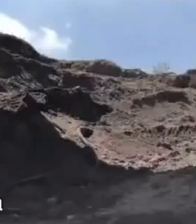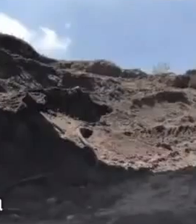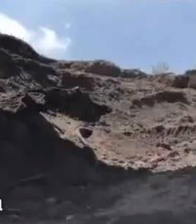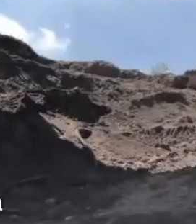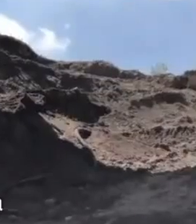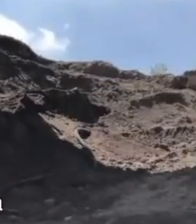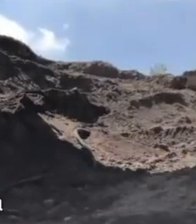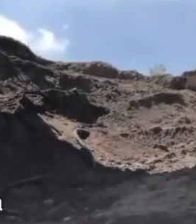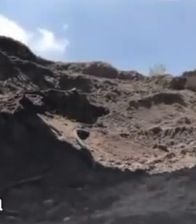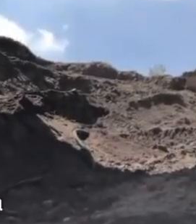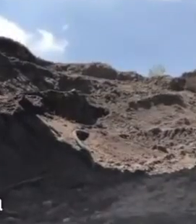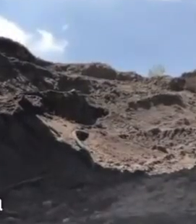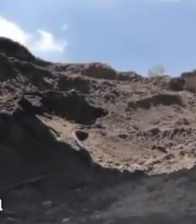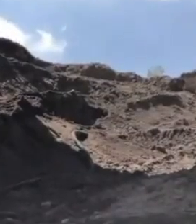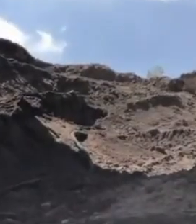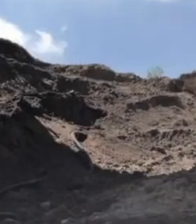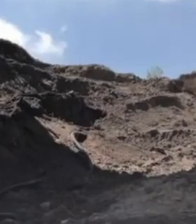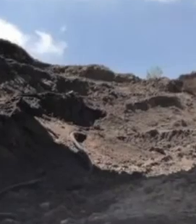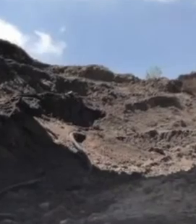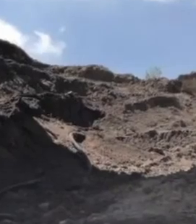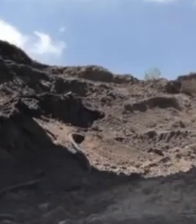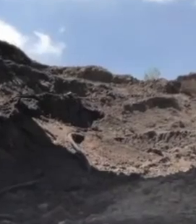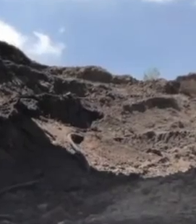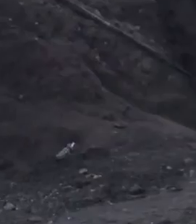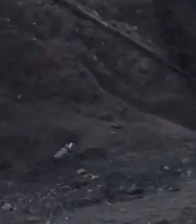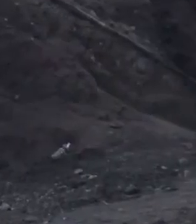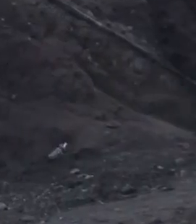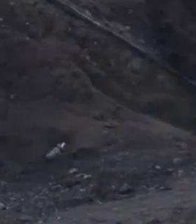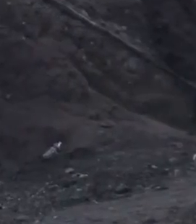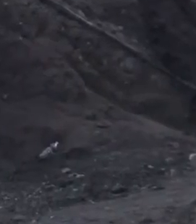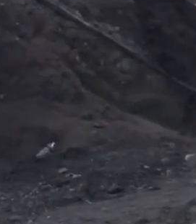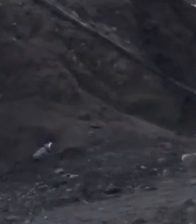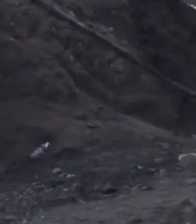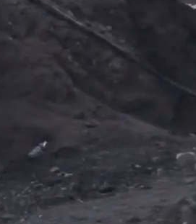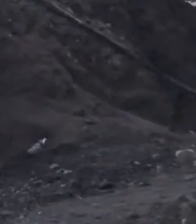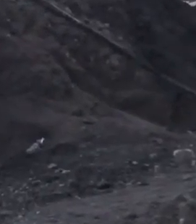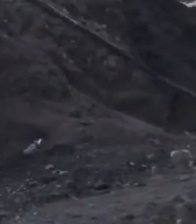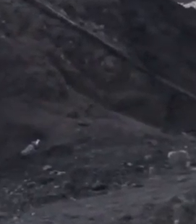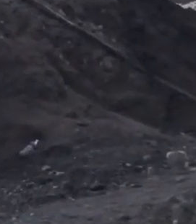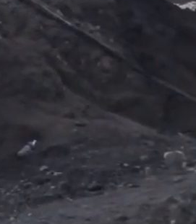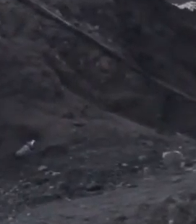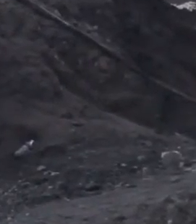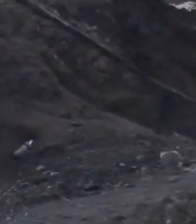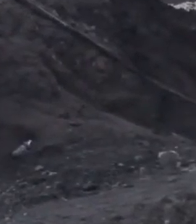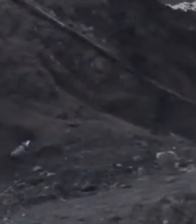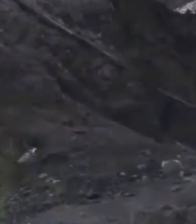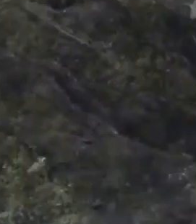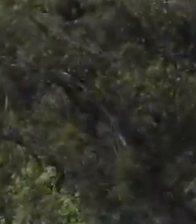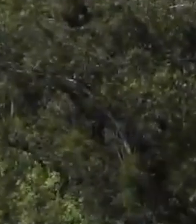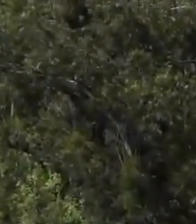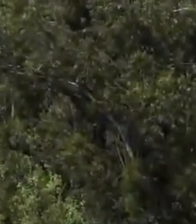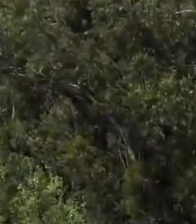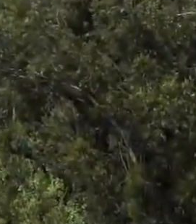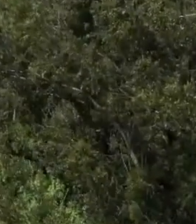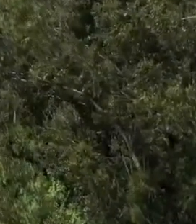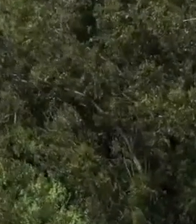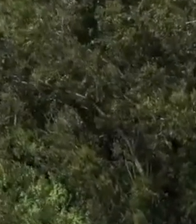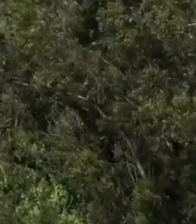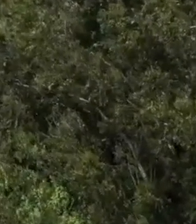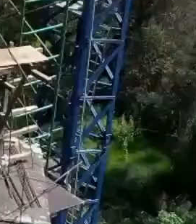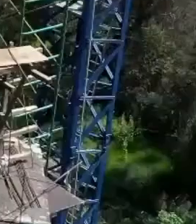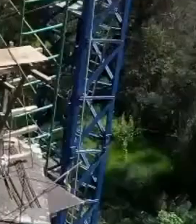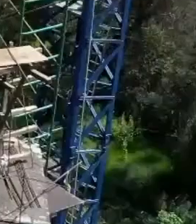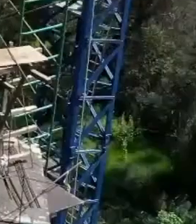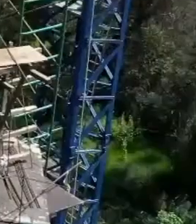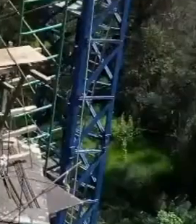anclas, malla electrosoldada y concreto lanzado para la protección de los taludes bajo la nueva vialidad. Hondonada